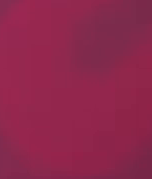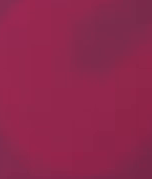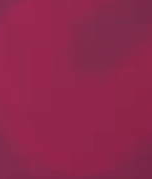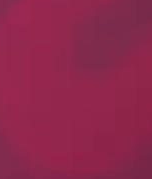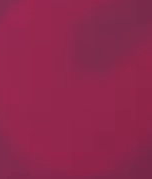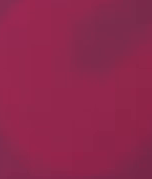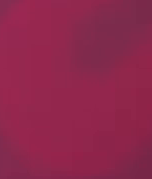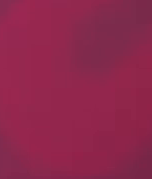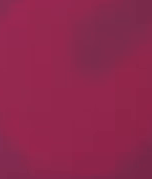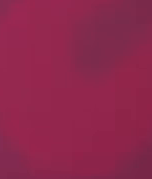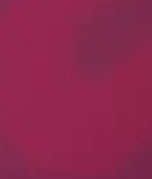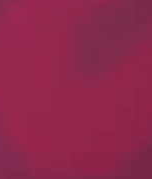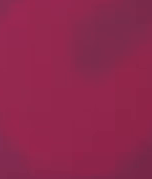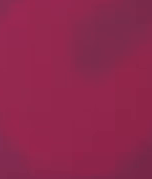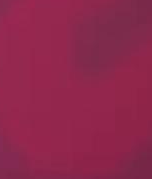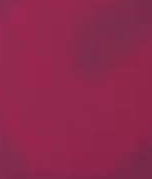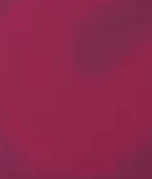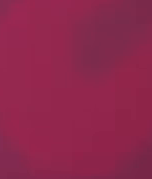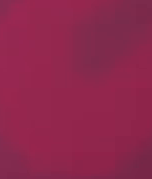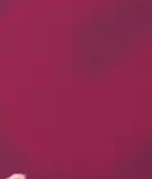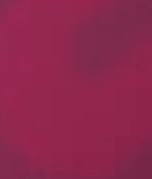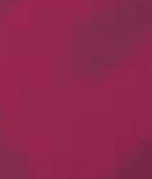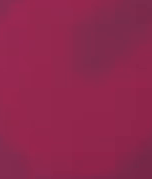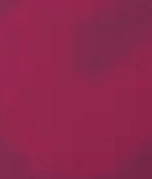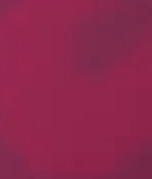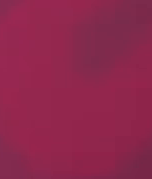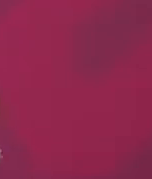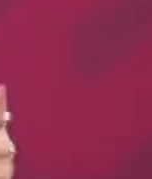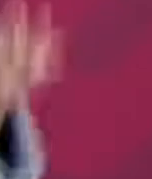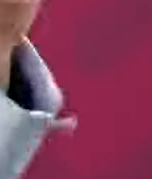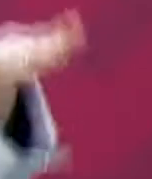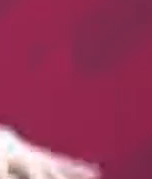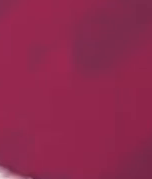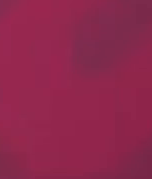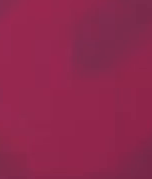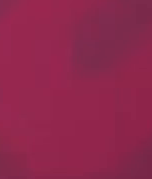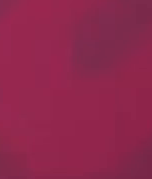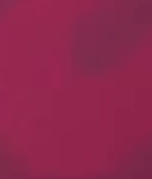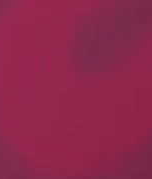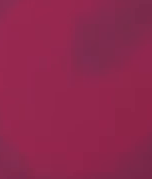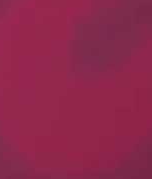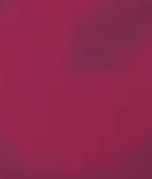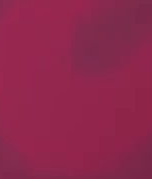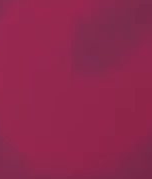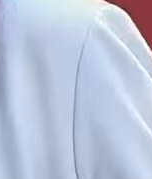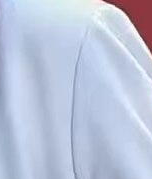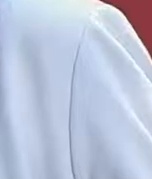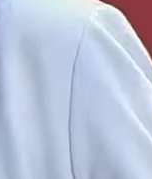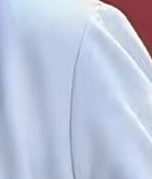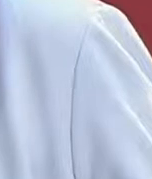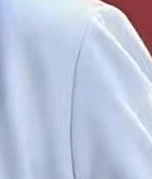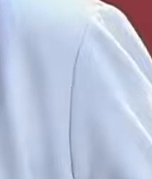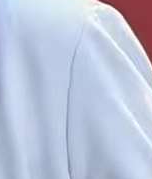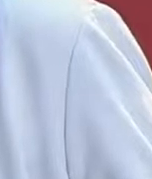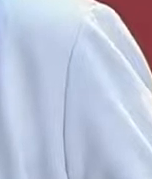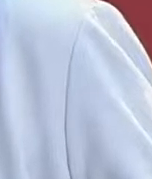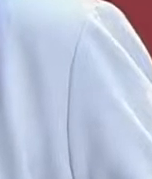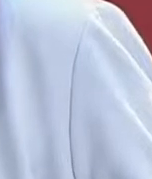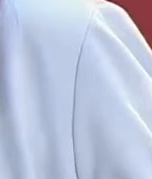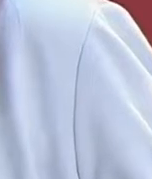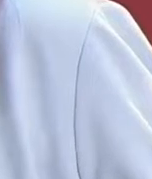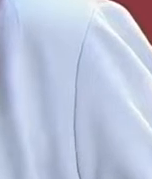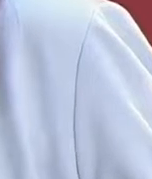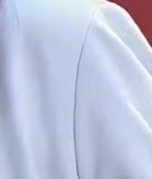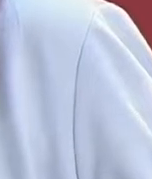información veraz, directa, y con ello impedir o por lo menos aminorar el ruido, la confusión y el desgaste